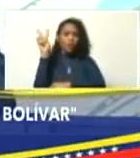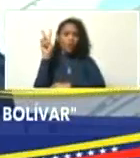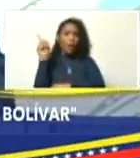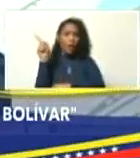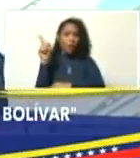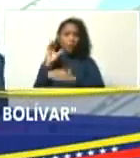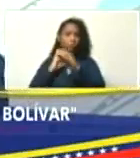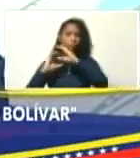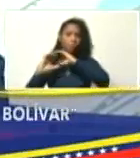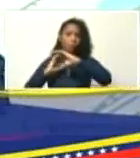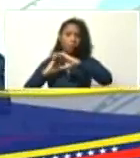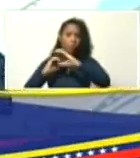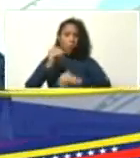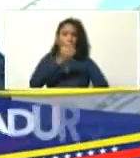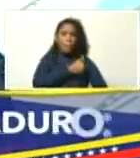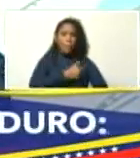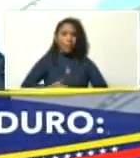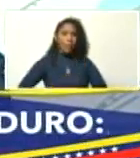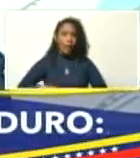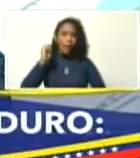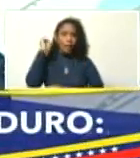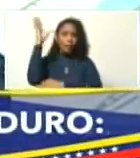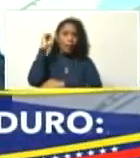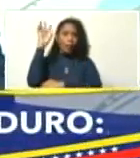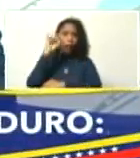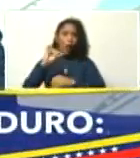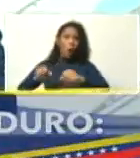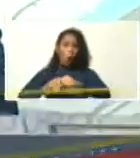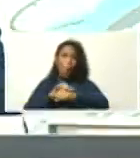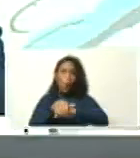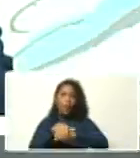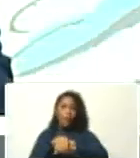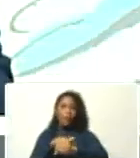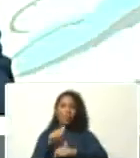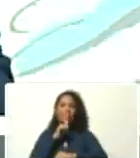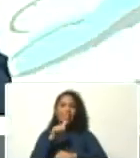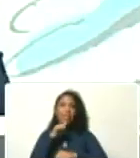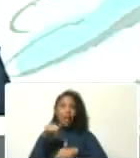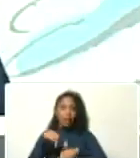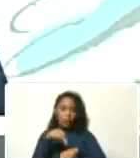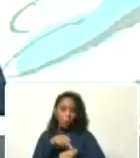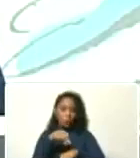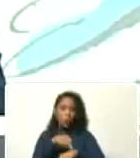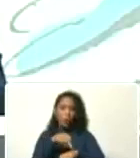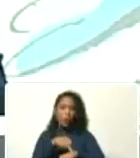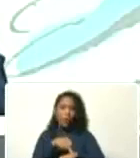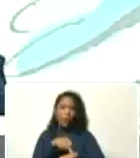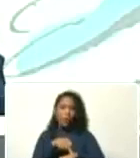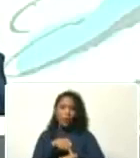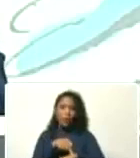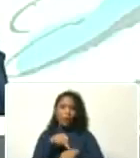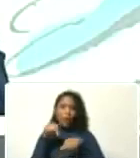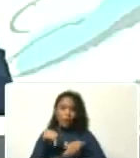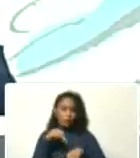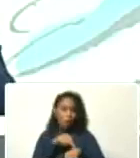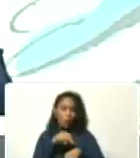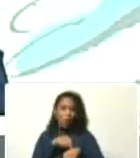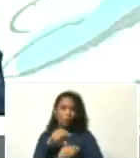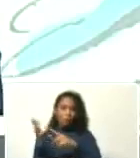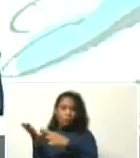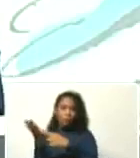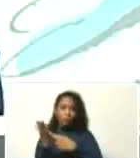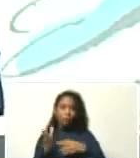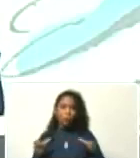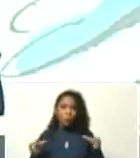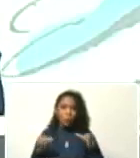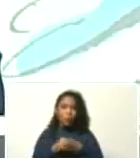en comunicación con el presidente de la Asamblea, Jorge Rodríguez, quien a esta hora, exactamente a esta hora, está